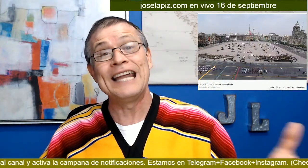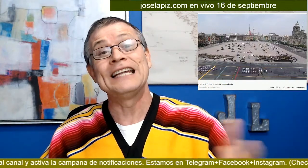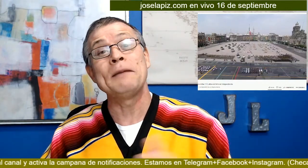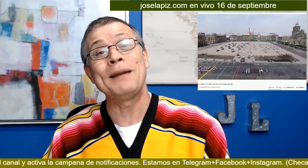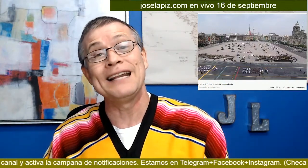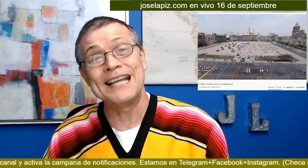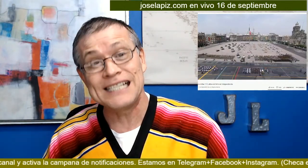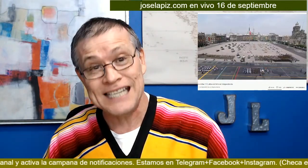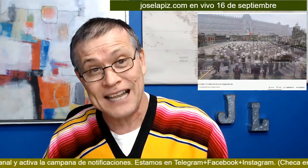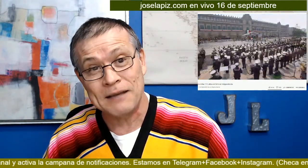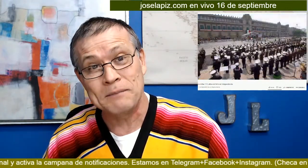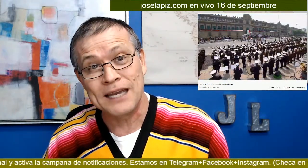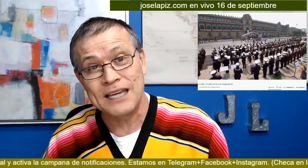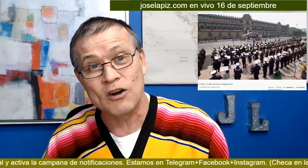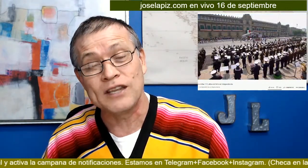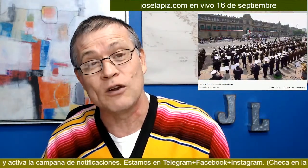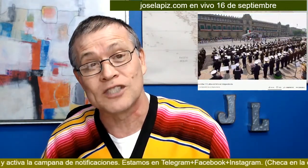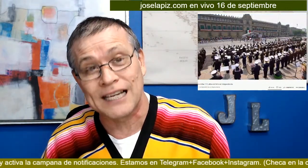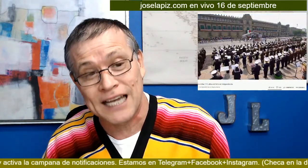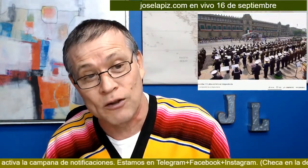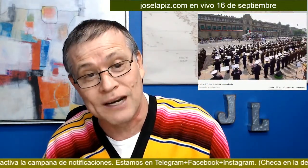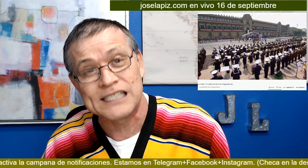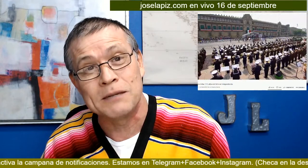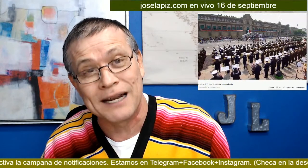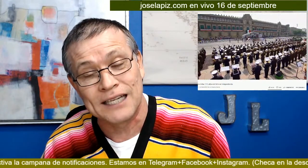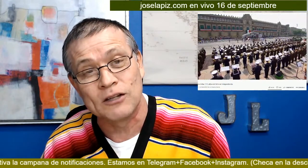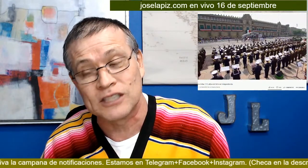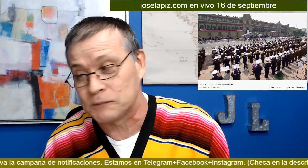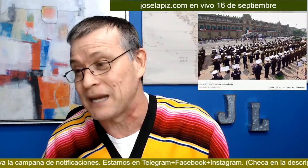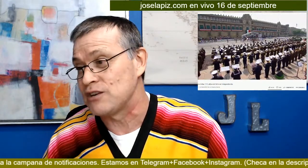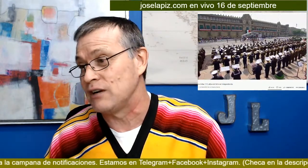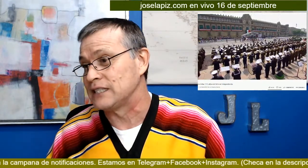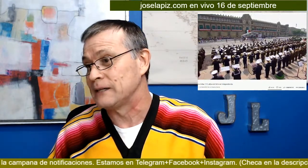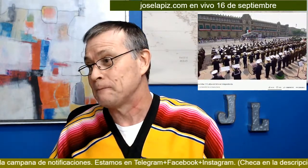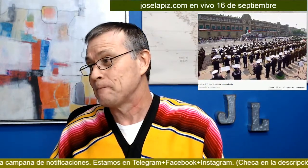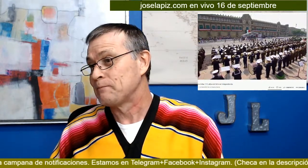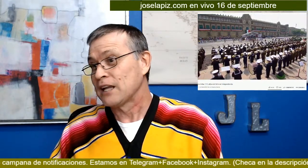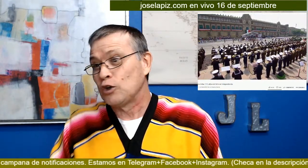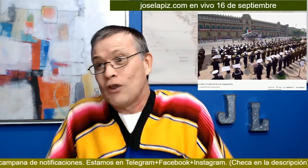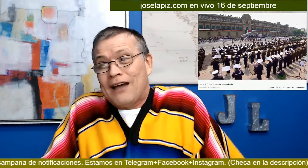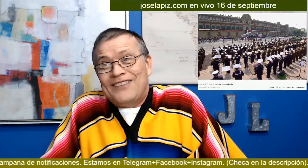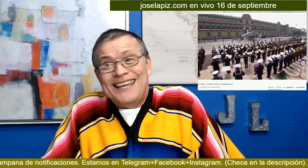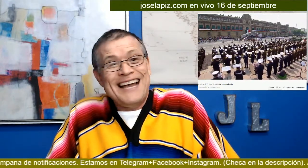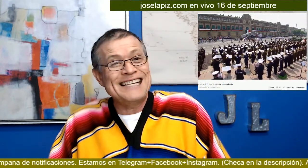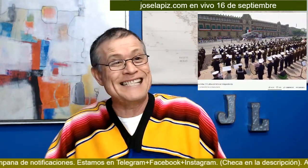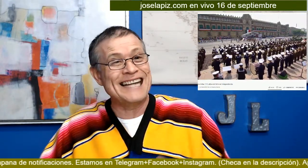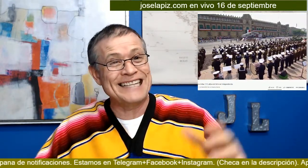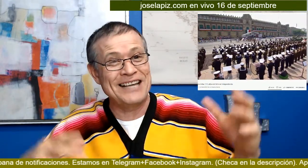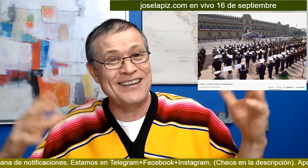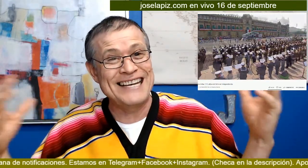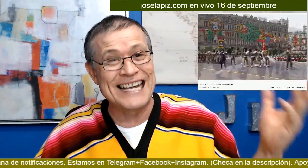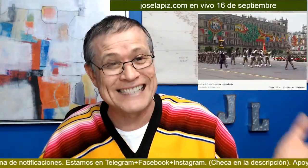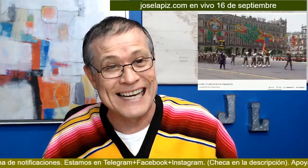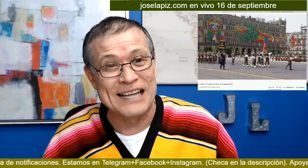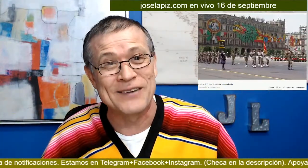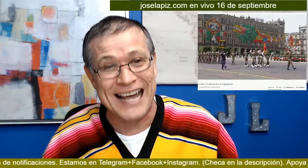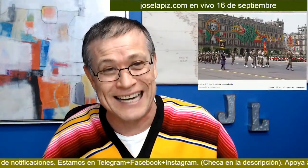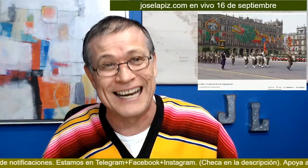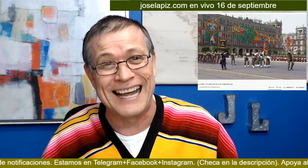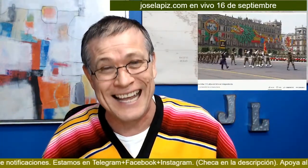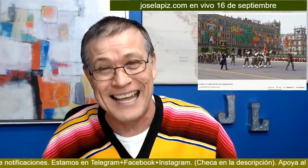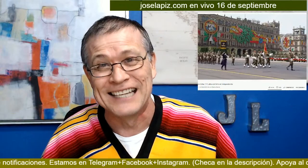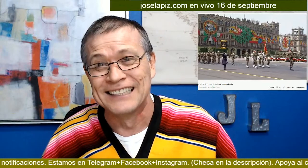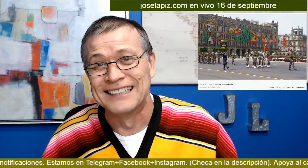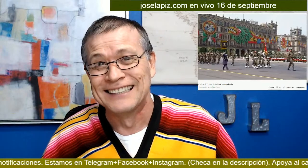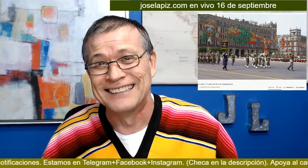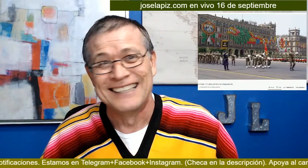la independencia de México de los saqueadores y bandidos españoles. Todavía se atreven a celebrarla,